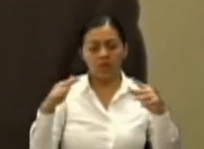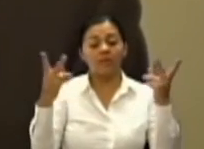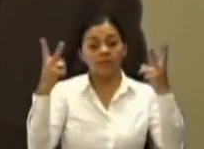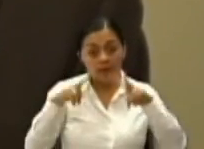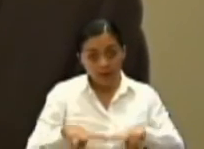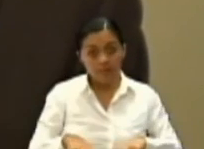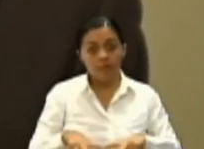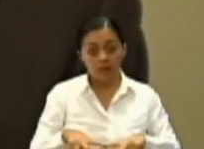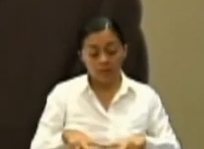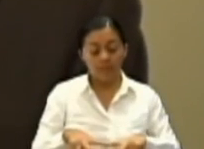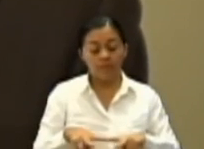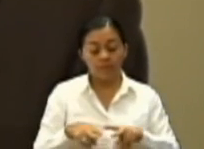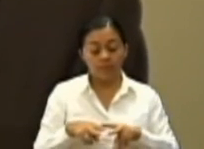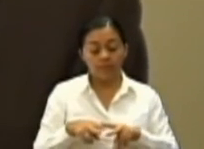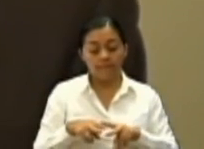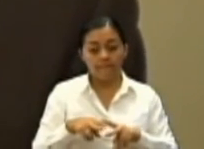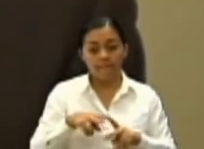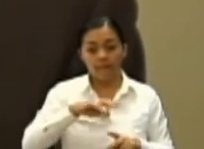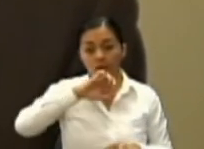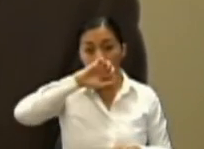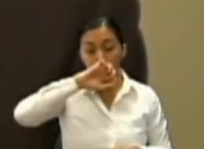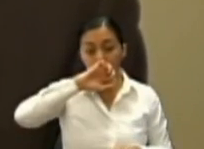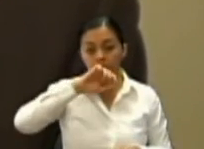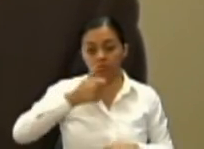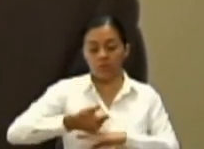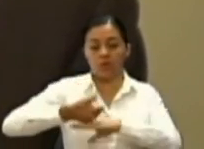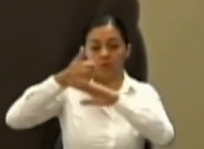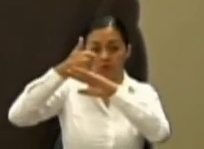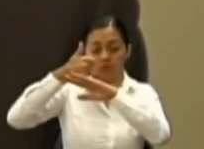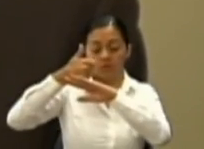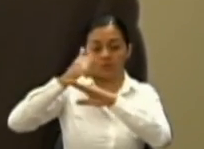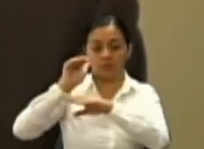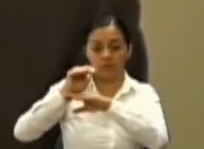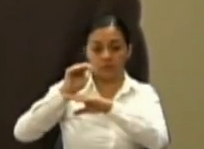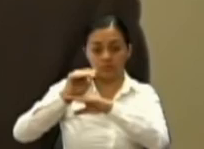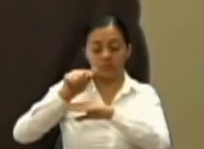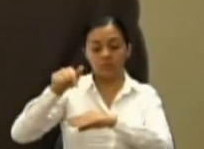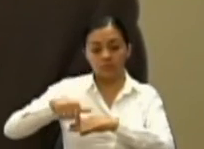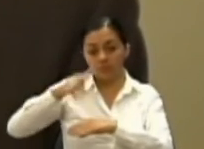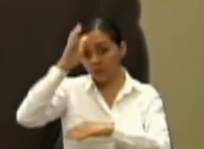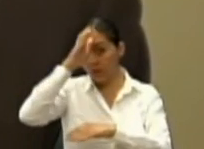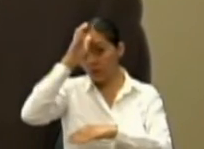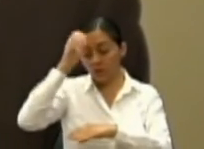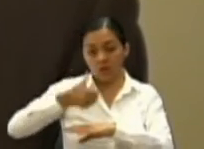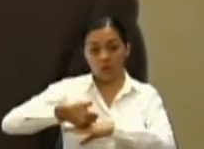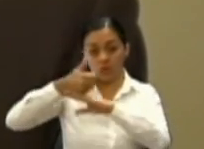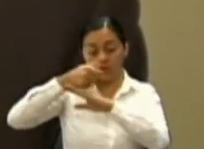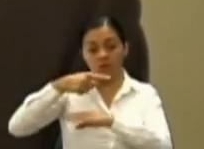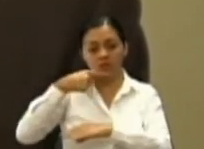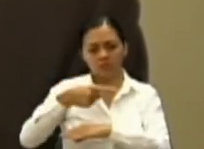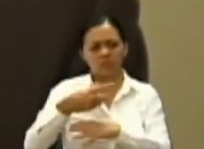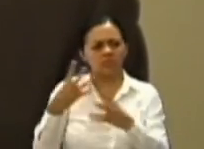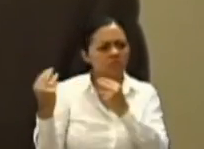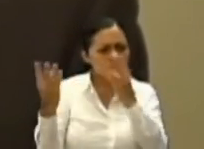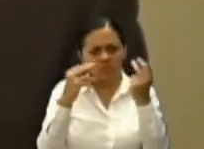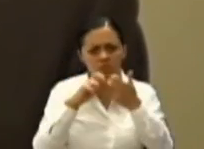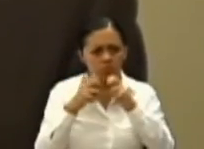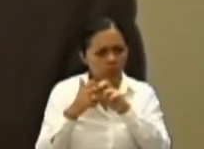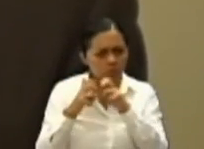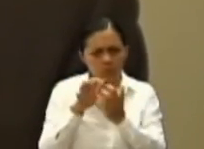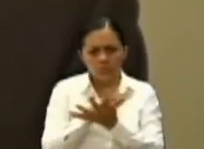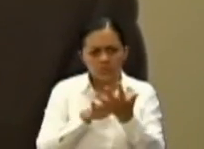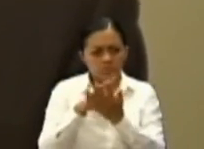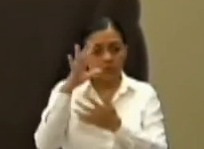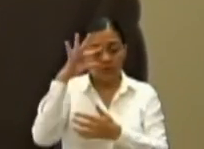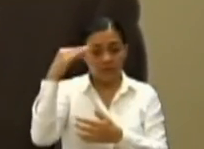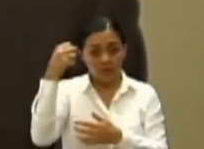la conferencia episcopal ecuatoriana entonces yo creo que si hay alguno de estos desmanes en avenida